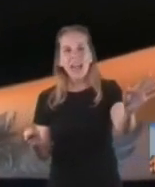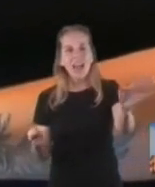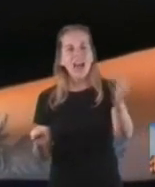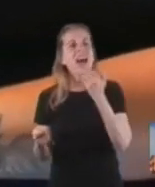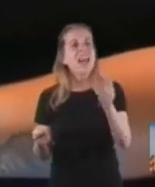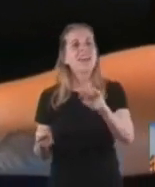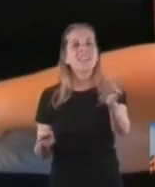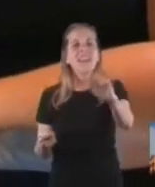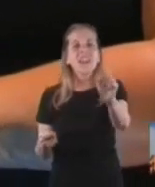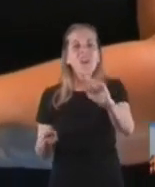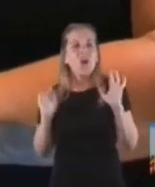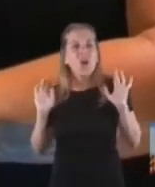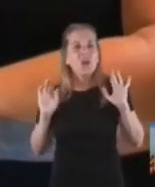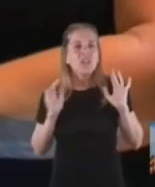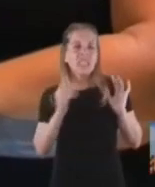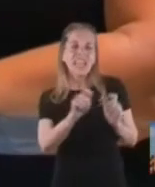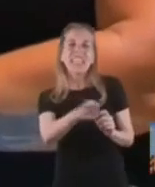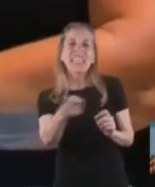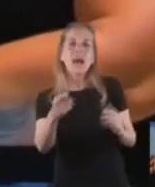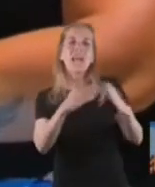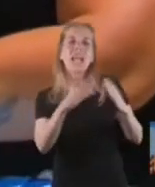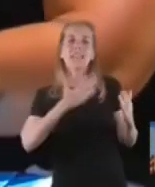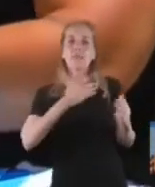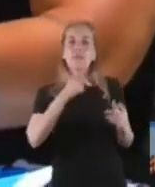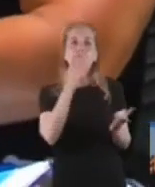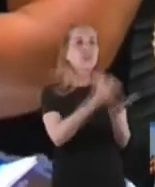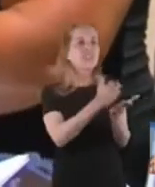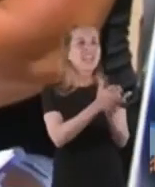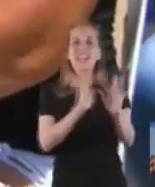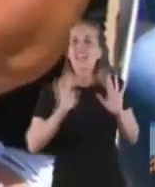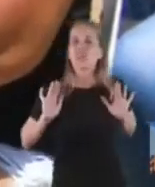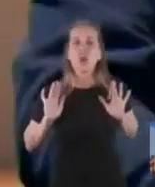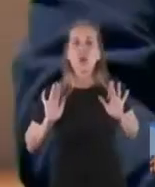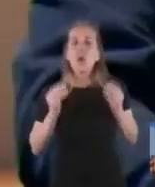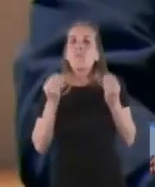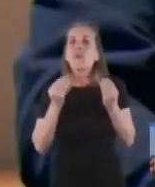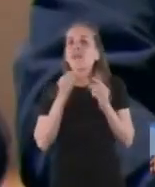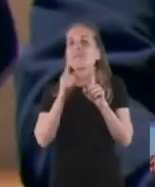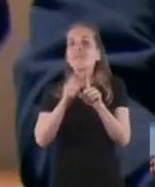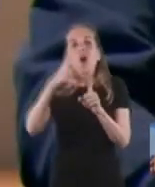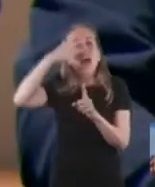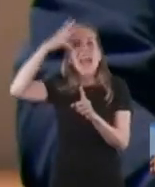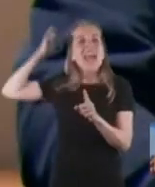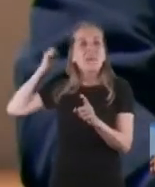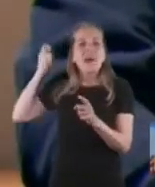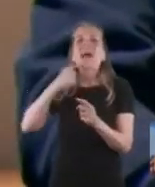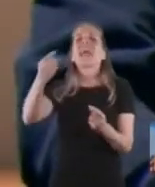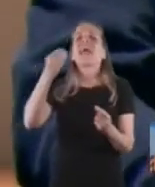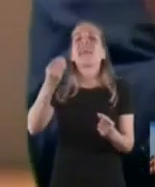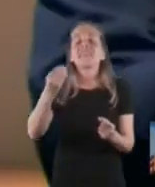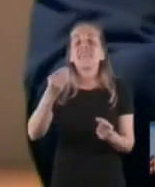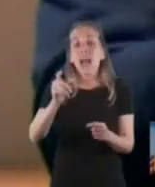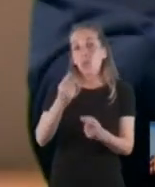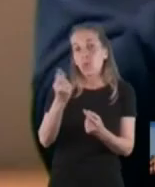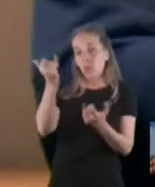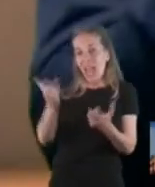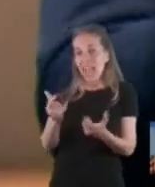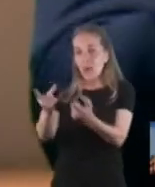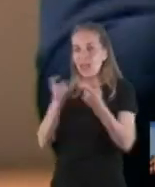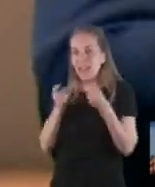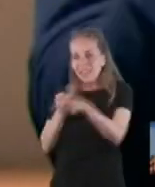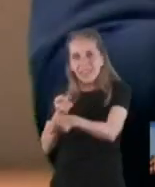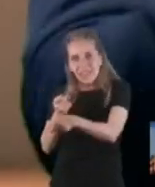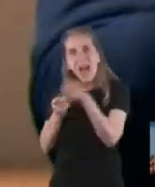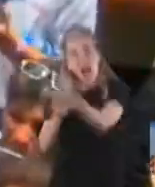nada. Es un derecho que ustedes tienen. Porque si había una necesidad de una casa, como decía Evita, hay un derecho que ustedes tienen.